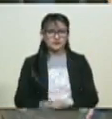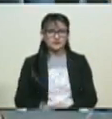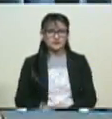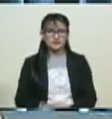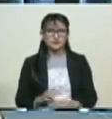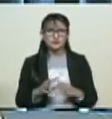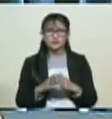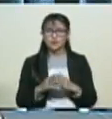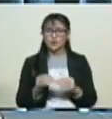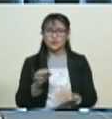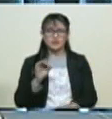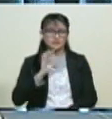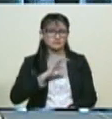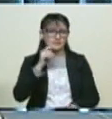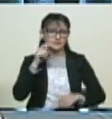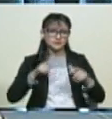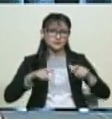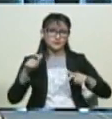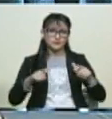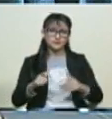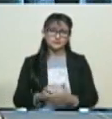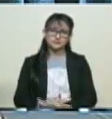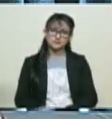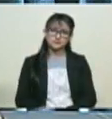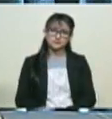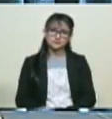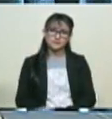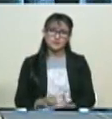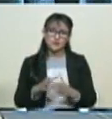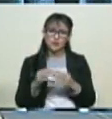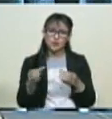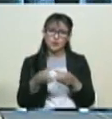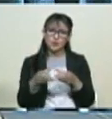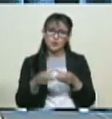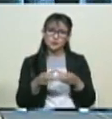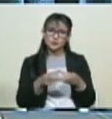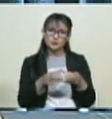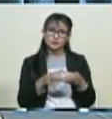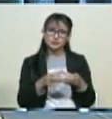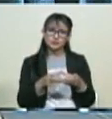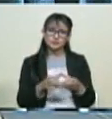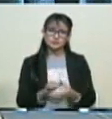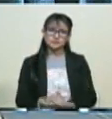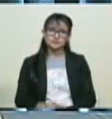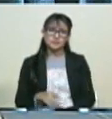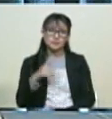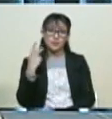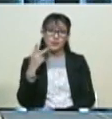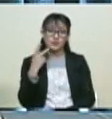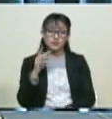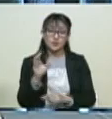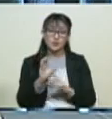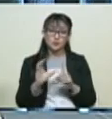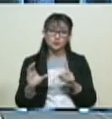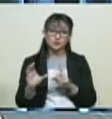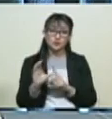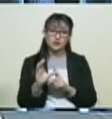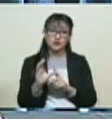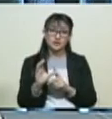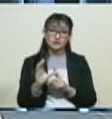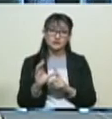toda la sociedad de todos los sectores políticos culturales